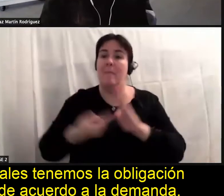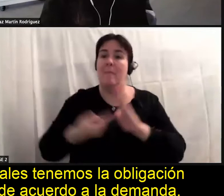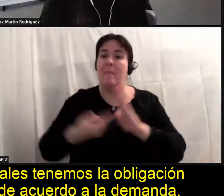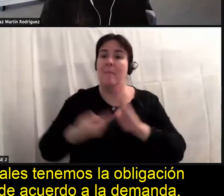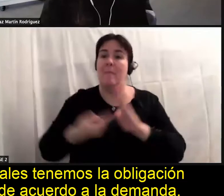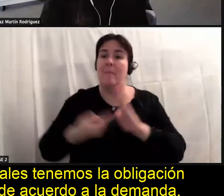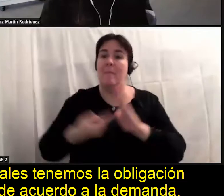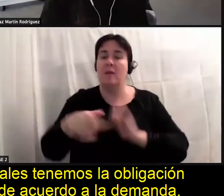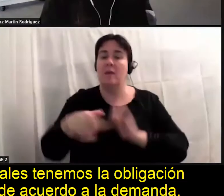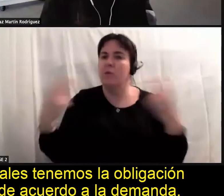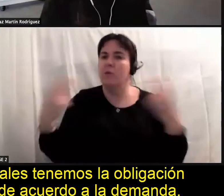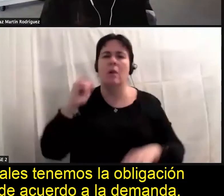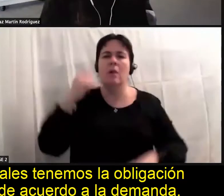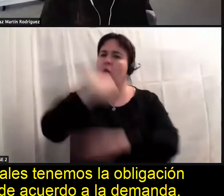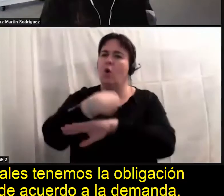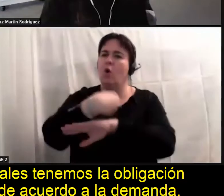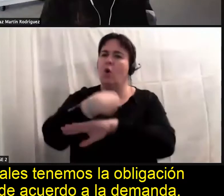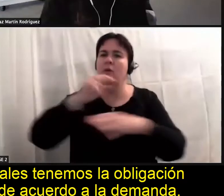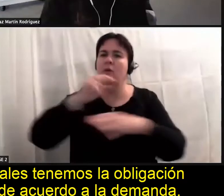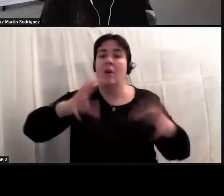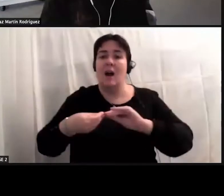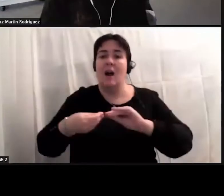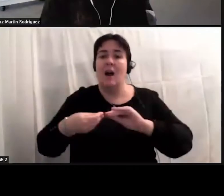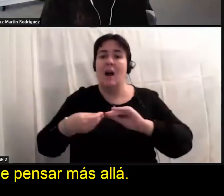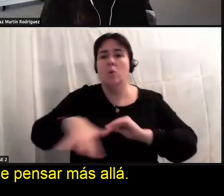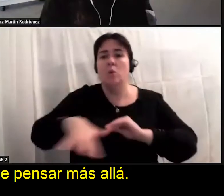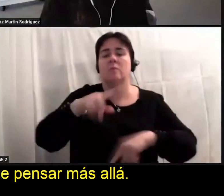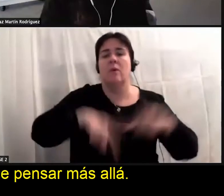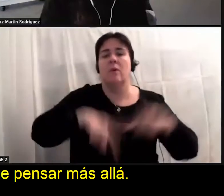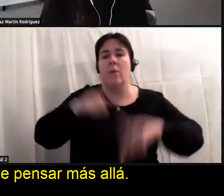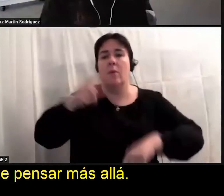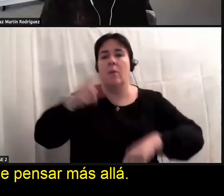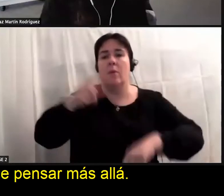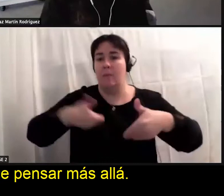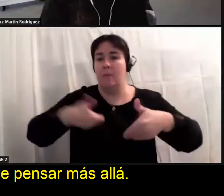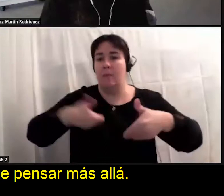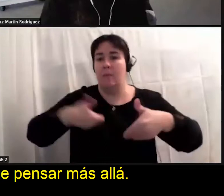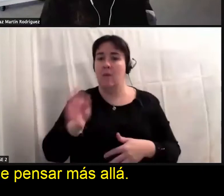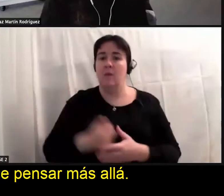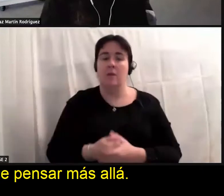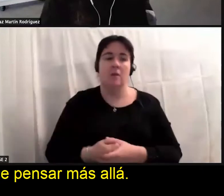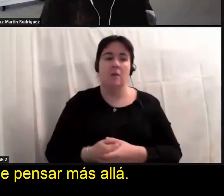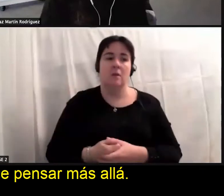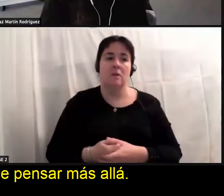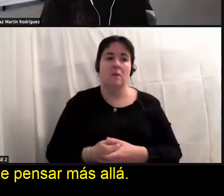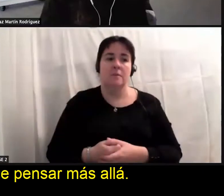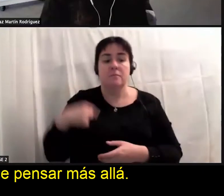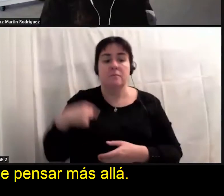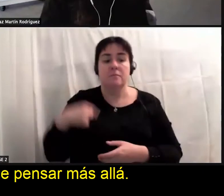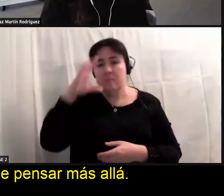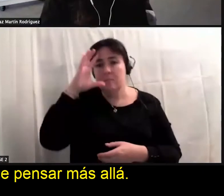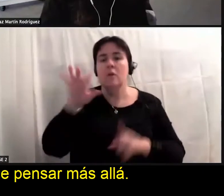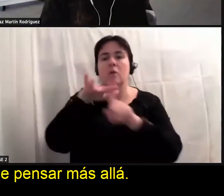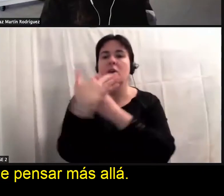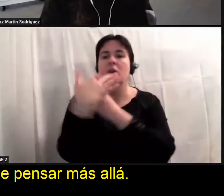de ajustar los espacios a esas demandas, ¿no? Yo creo que el COVID, que la situación, esta situación de confinamiento y